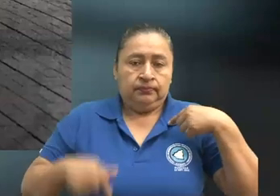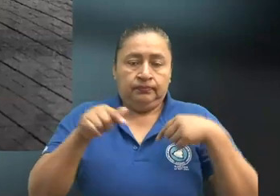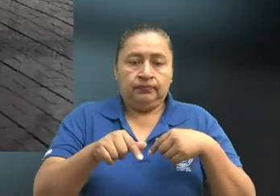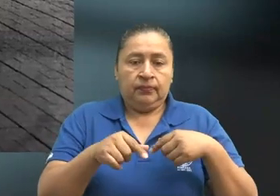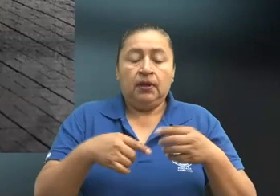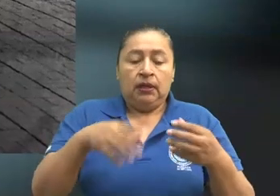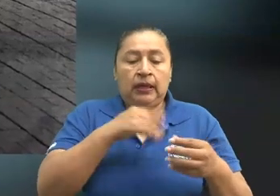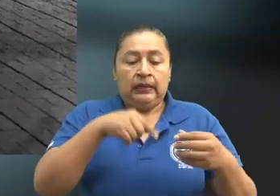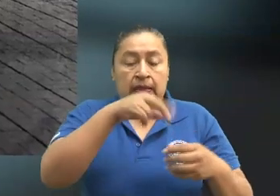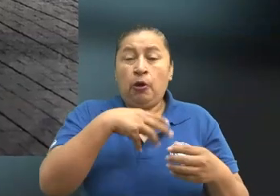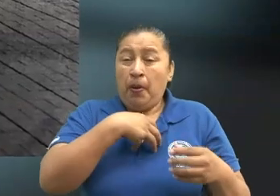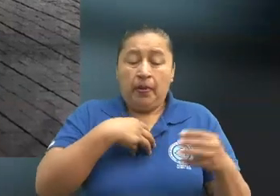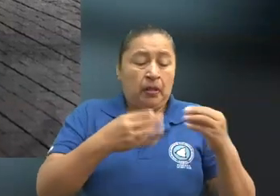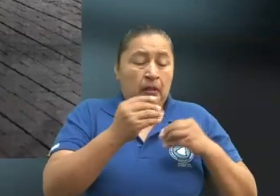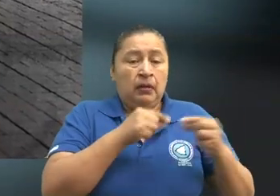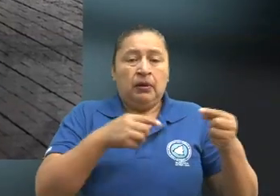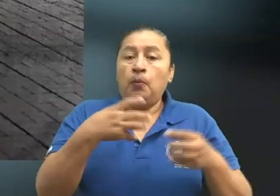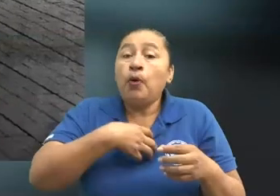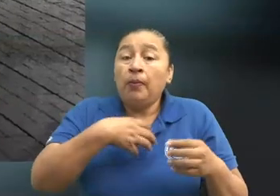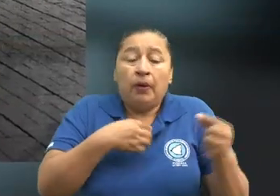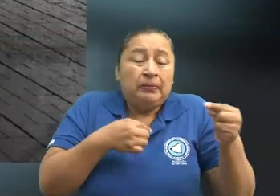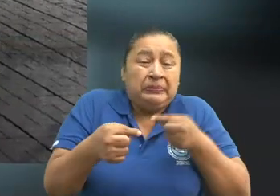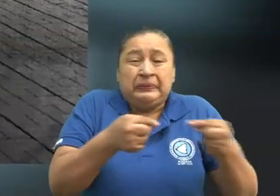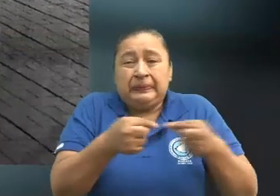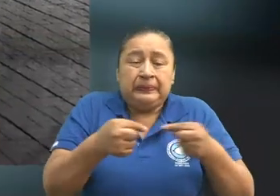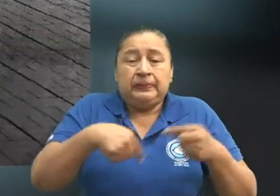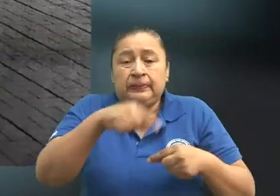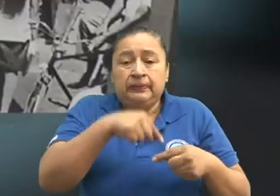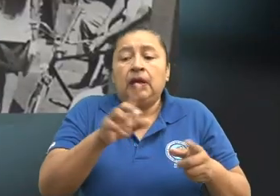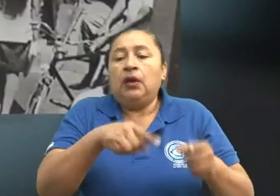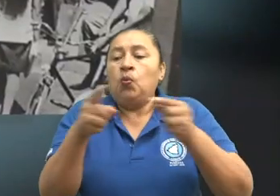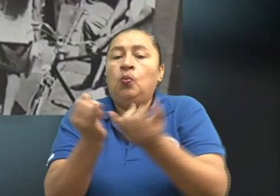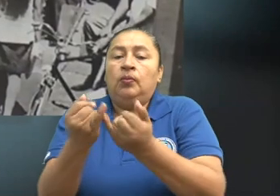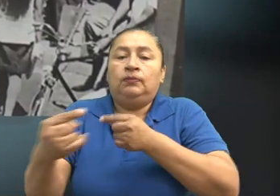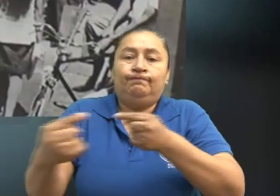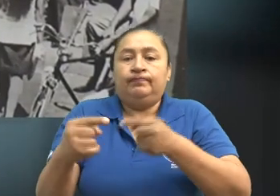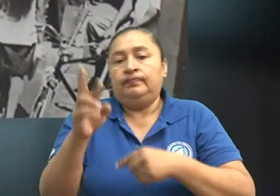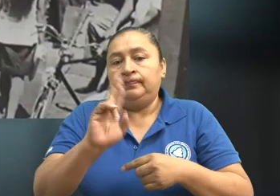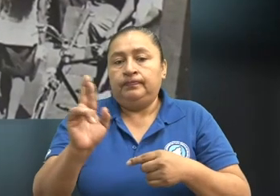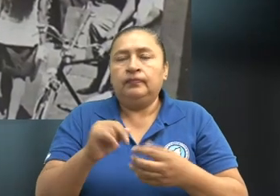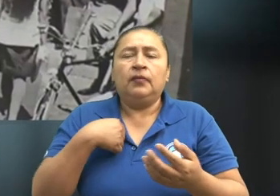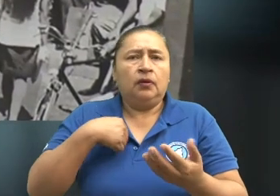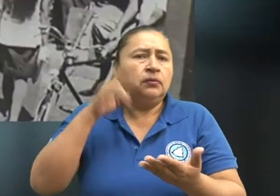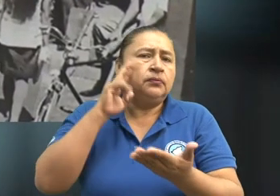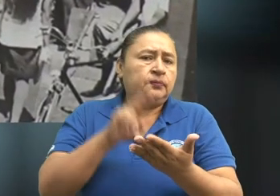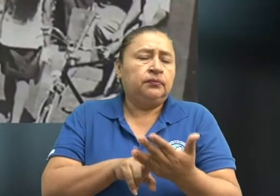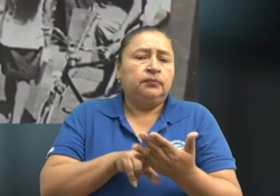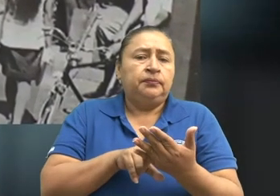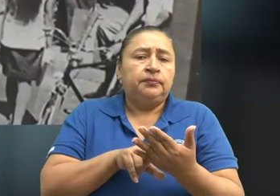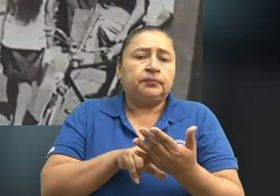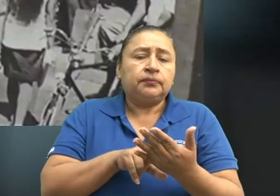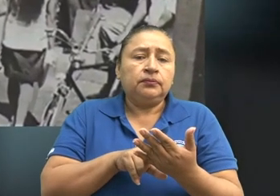entre ellos van a tener contradicciones, siguen esas contradicciones con los liberales. Yo me acuerdo que en